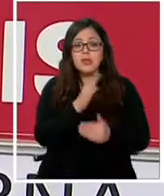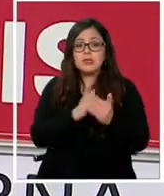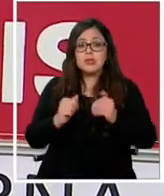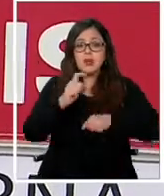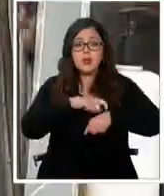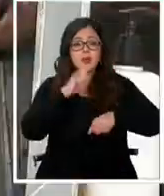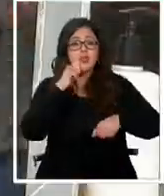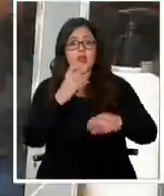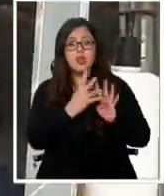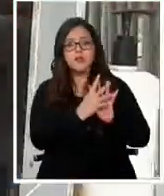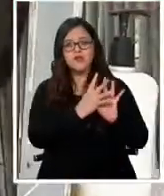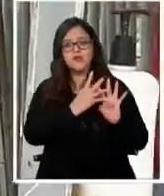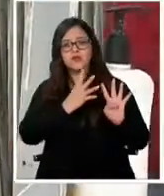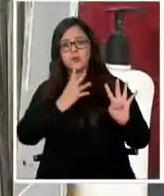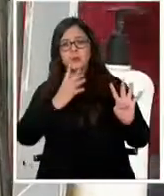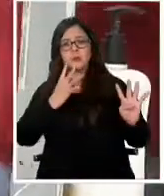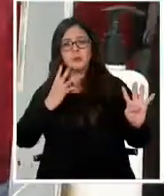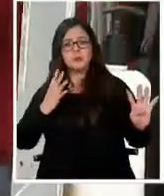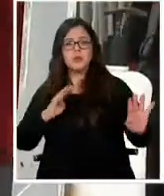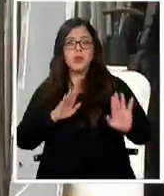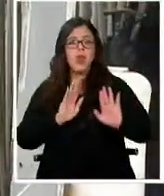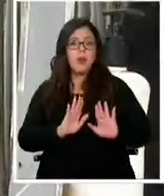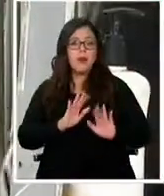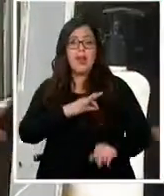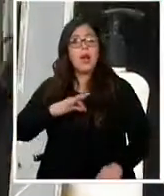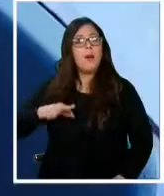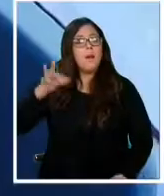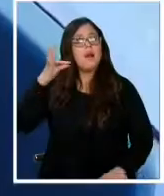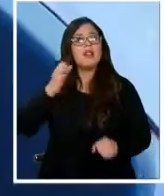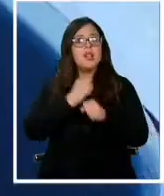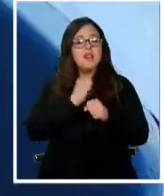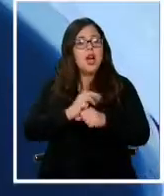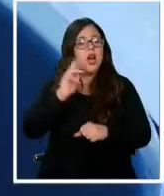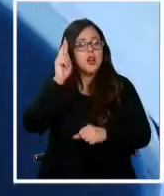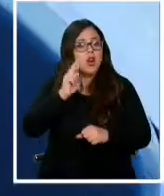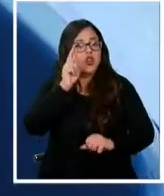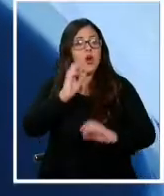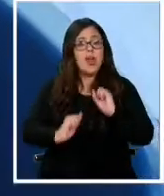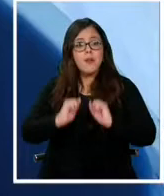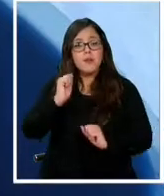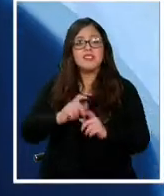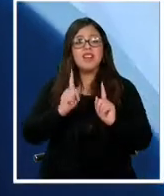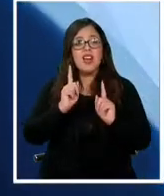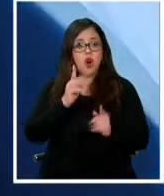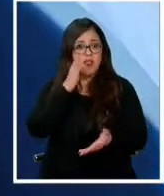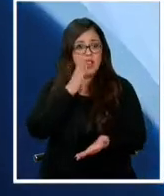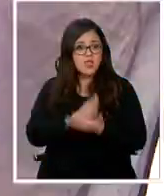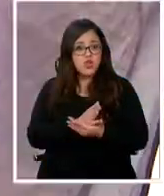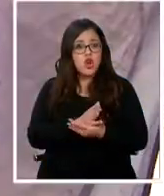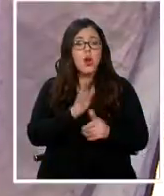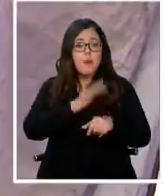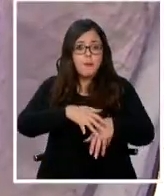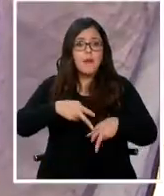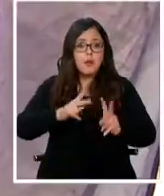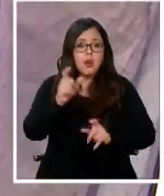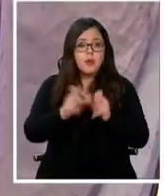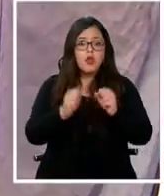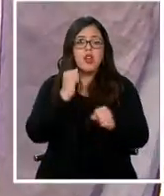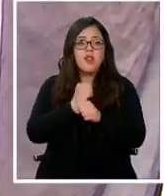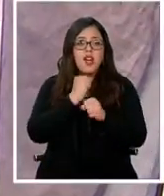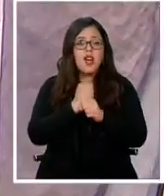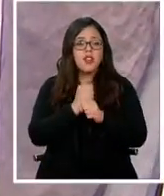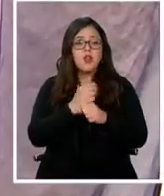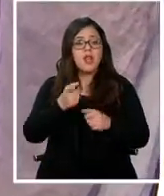tiempo ha generado largas filas y esperas. La ministra del Trabajo recordó que los empleadores tienen la obligación de dar permiso a sus